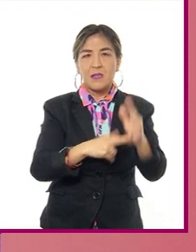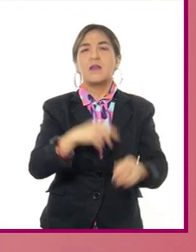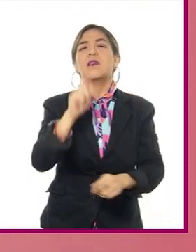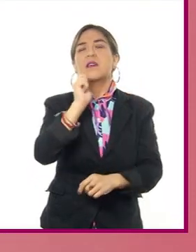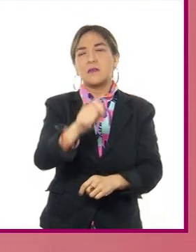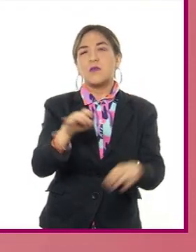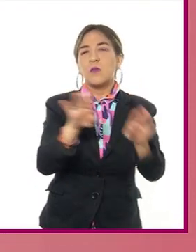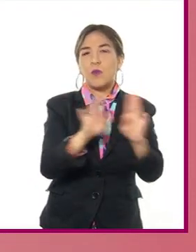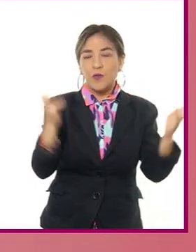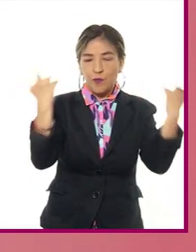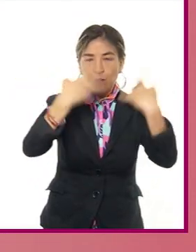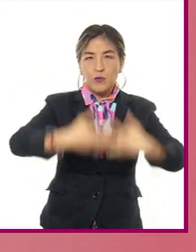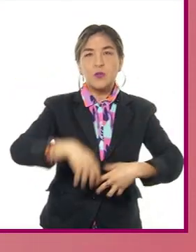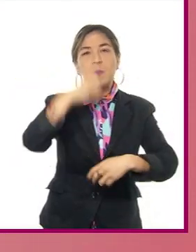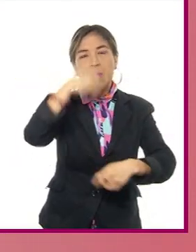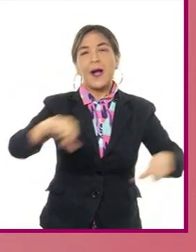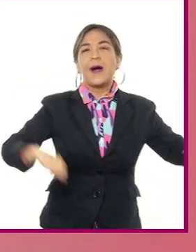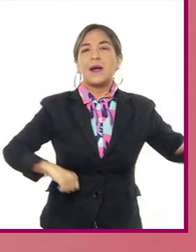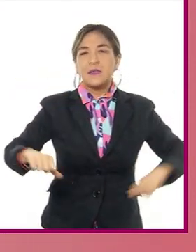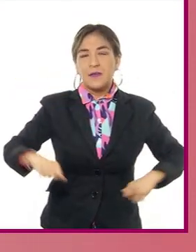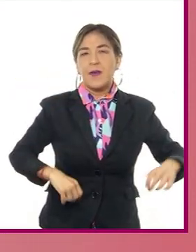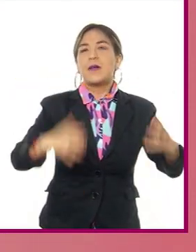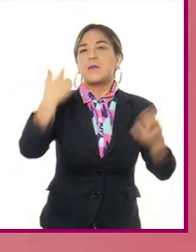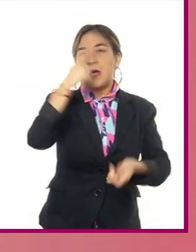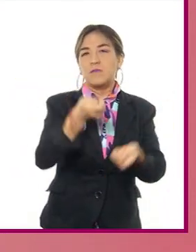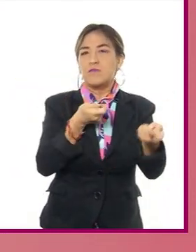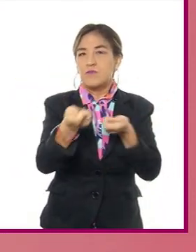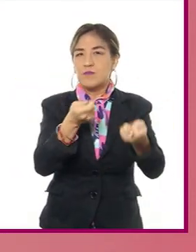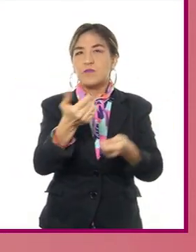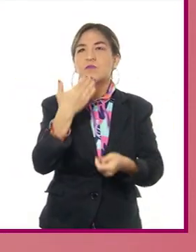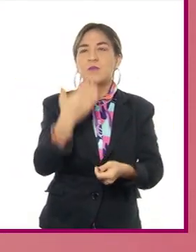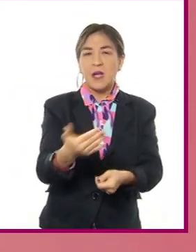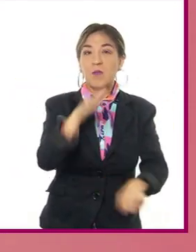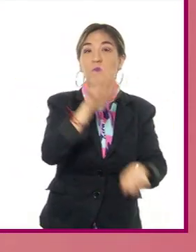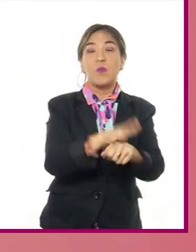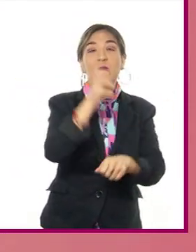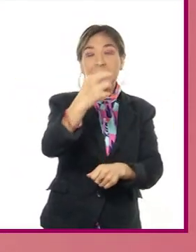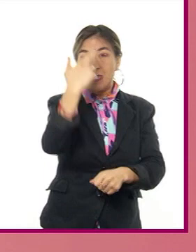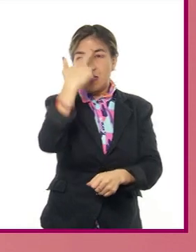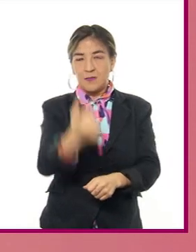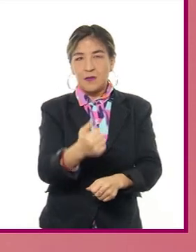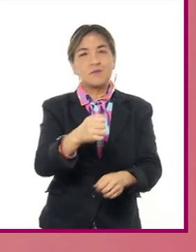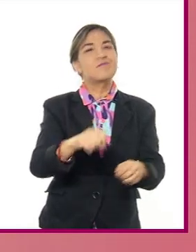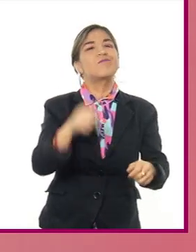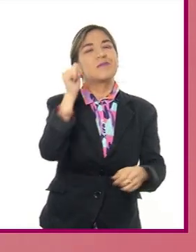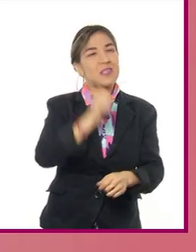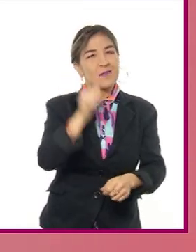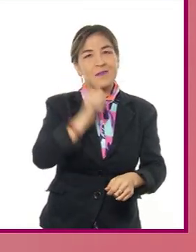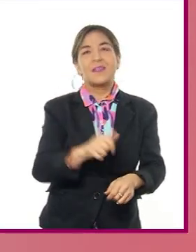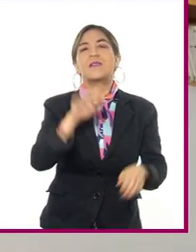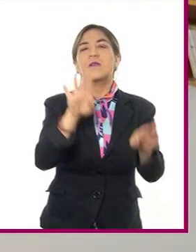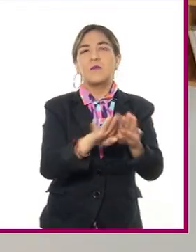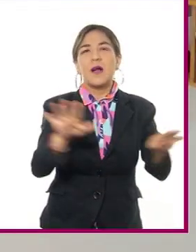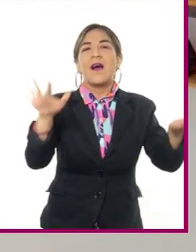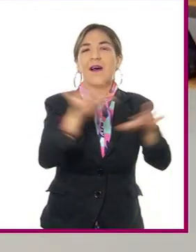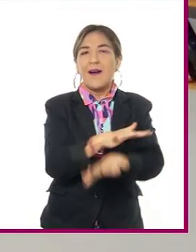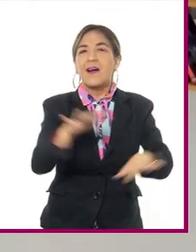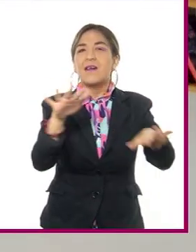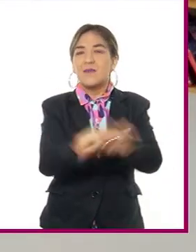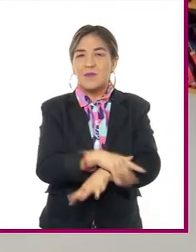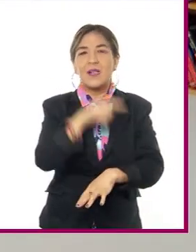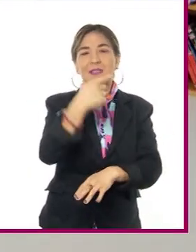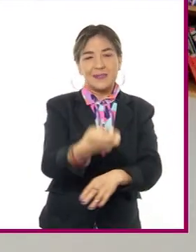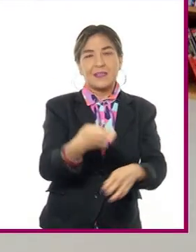sentidos en función de la actividad que regulan, por lo tanto, están en constante cuestionamiento